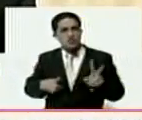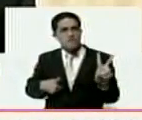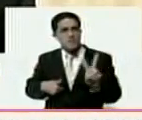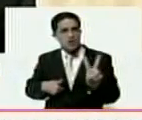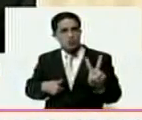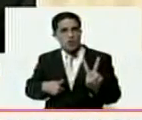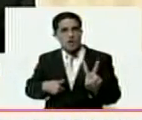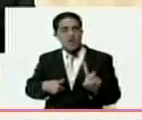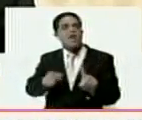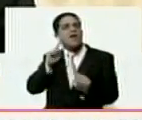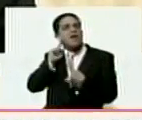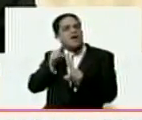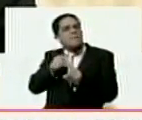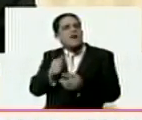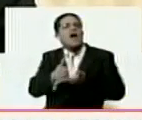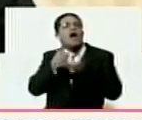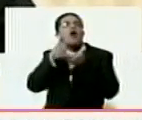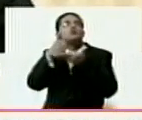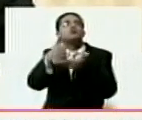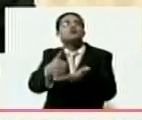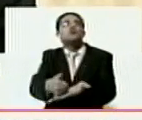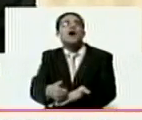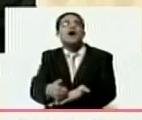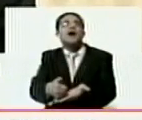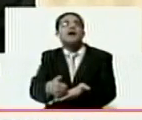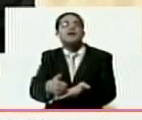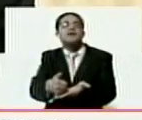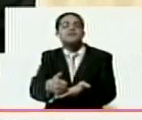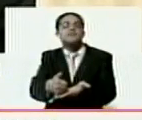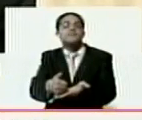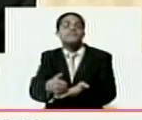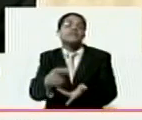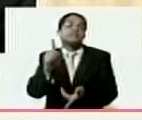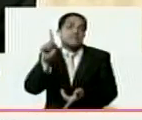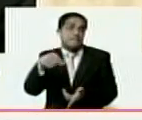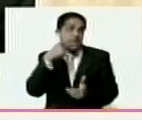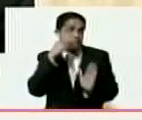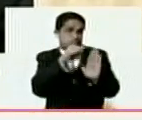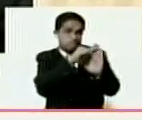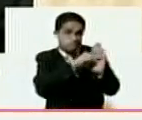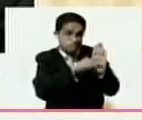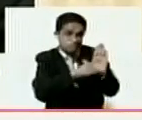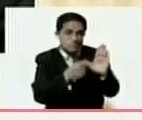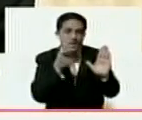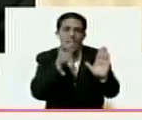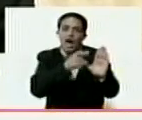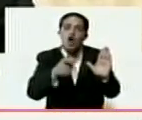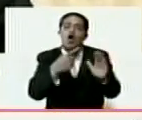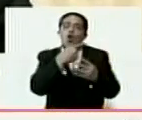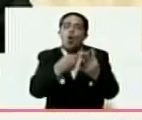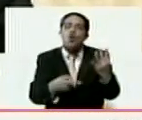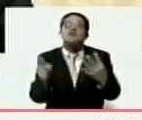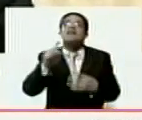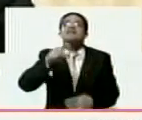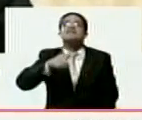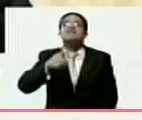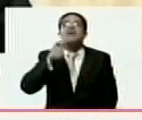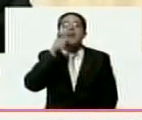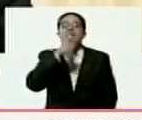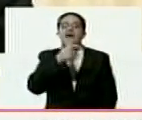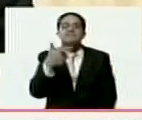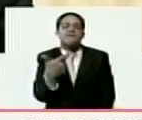poder satisfacer los lineamientos y las necesidades del pueblo de Venezuela en cuanto a la vacunación, aunque